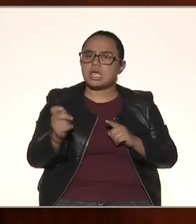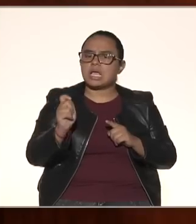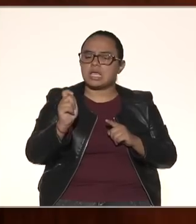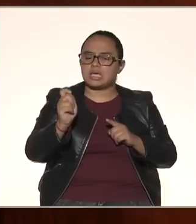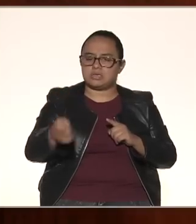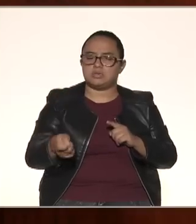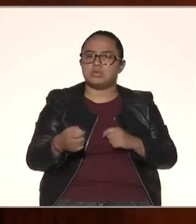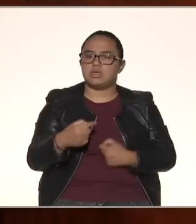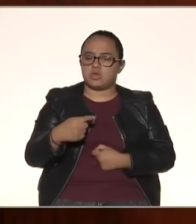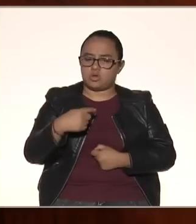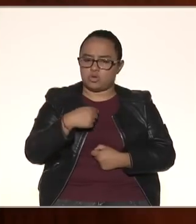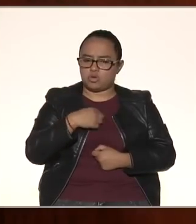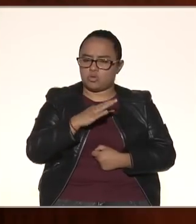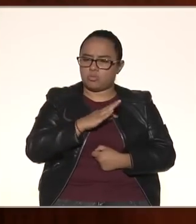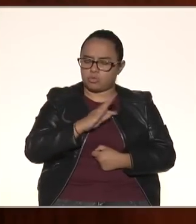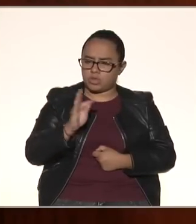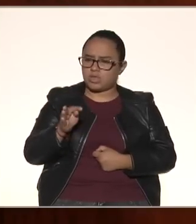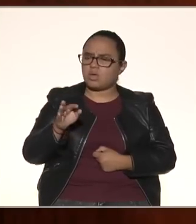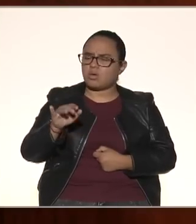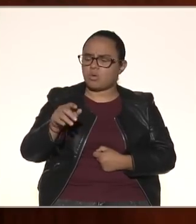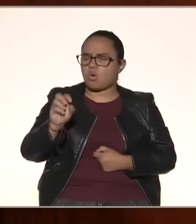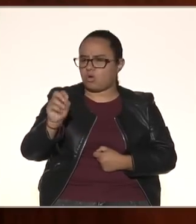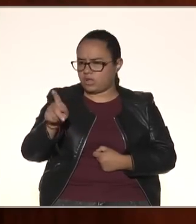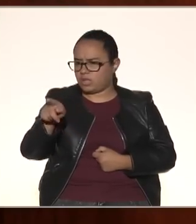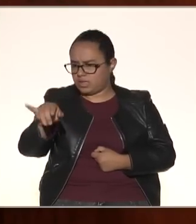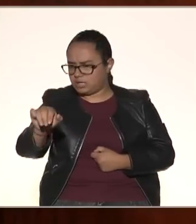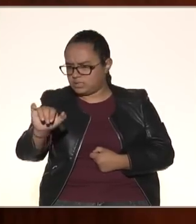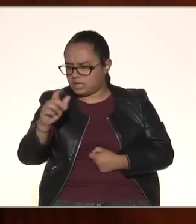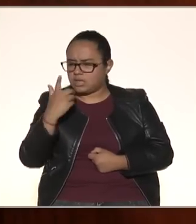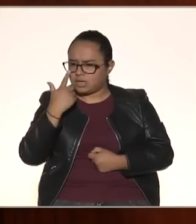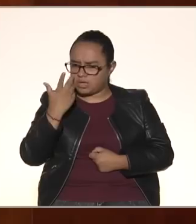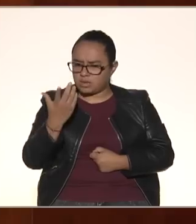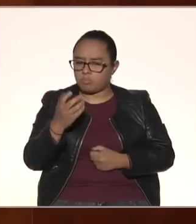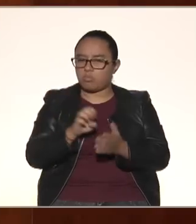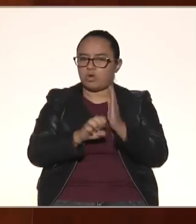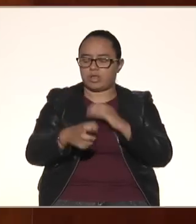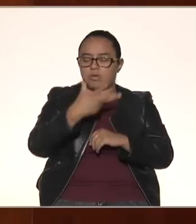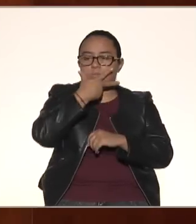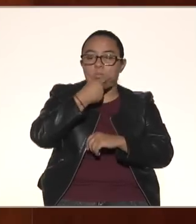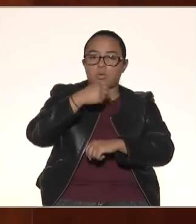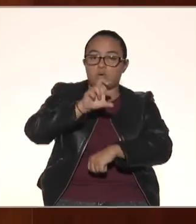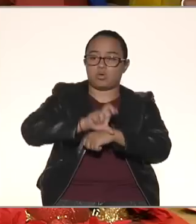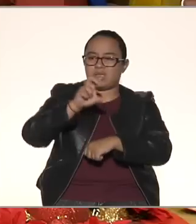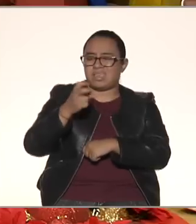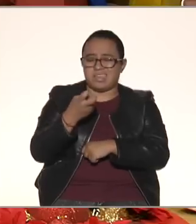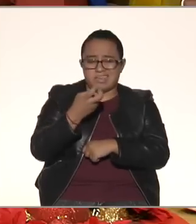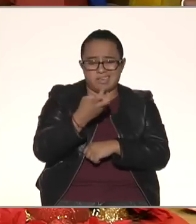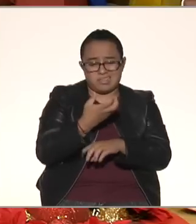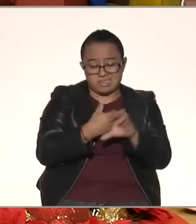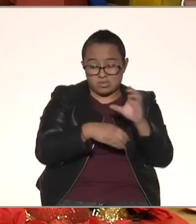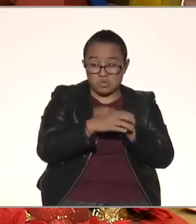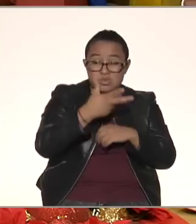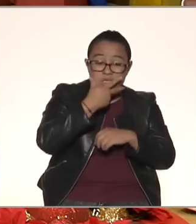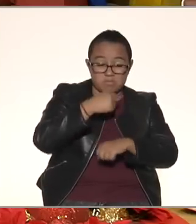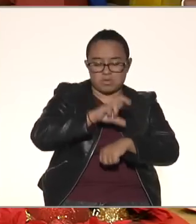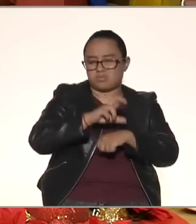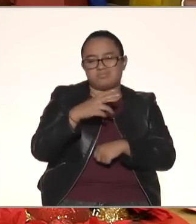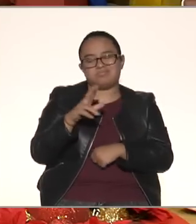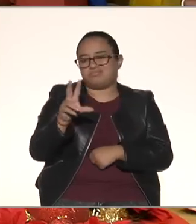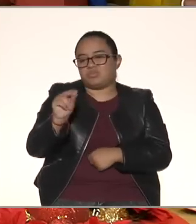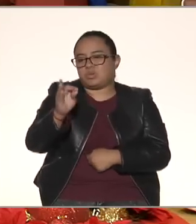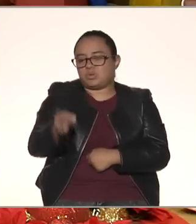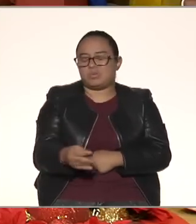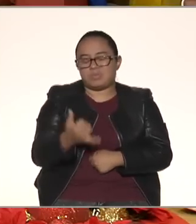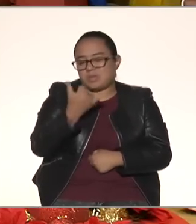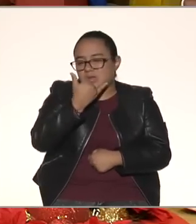que yo pueda reconocer, oye, esto sí lo quiero, retomando con esto que decíamos del machismo, esto yo no, no puedo, yo tengo